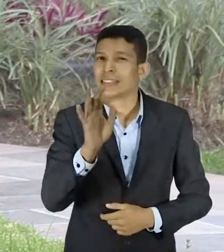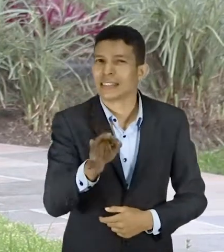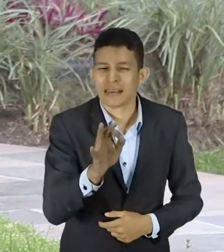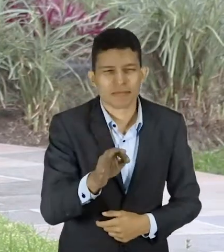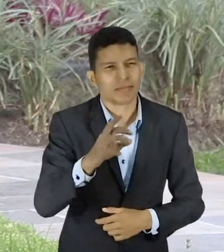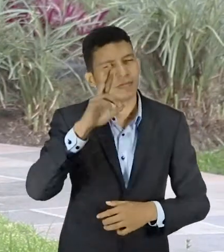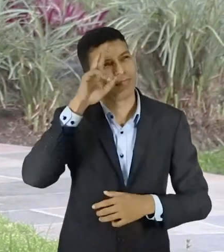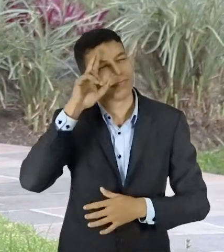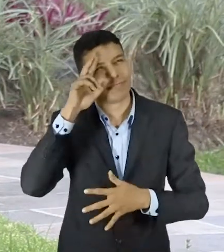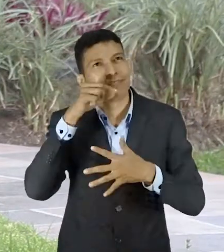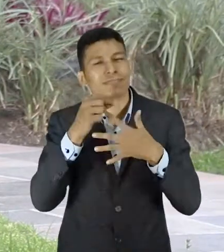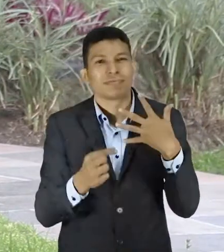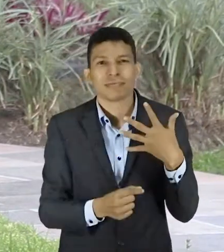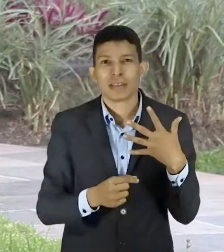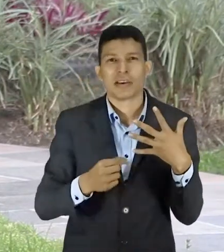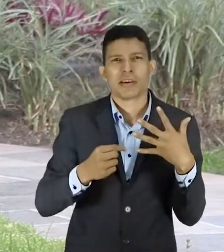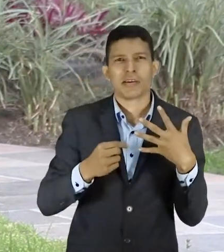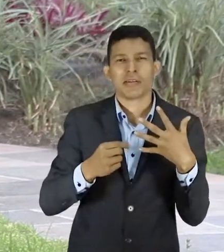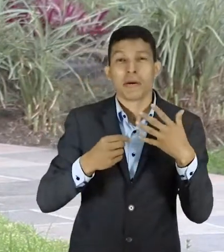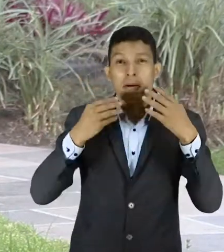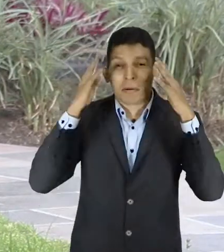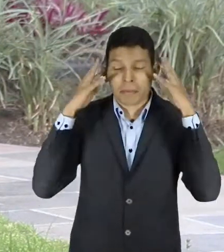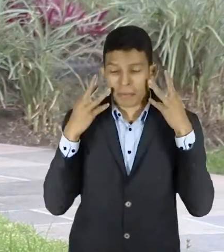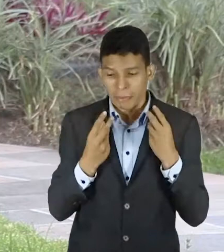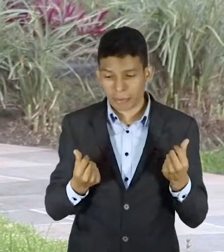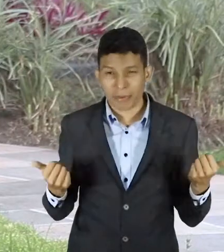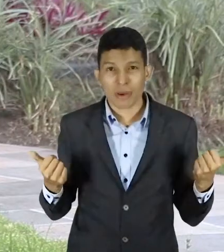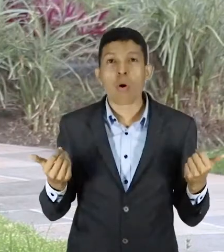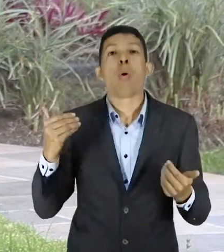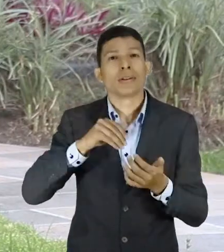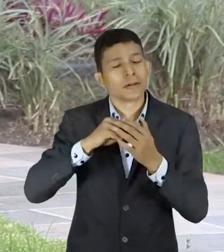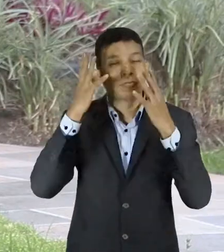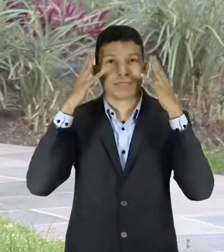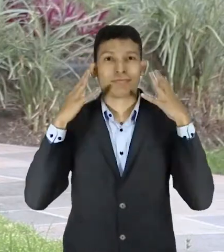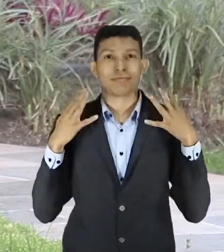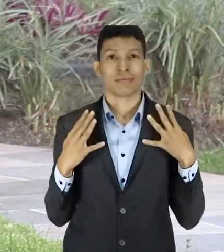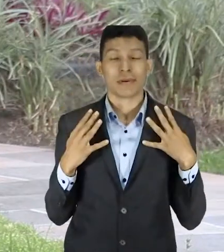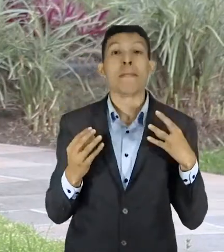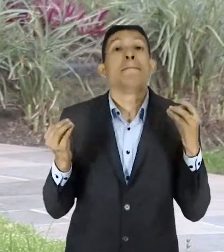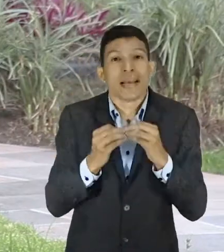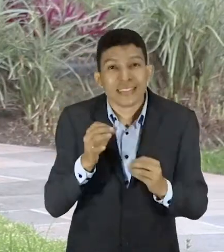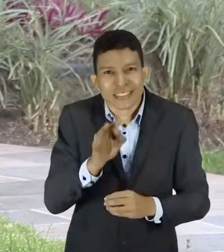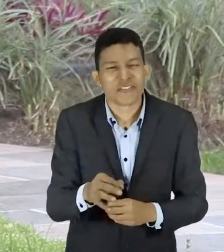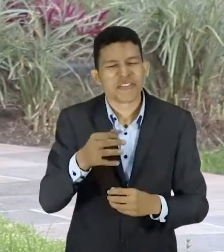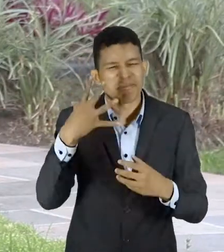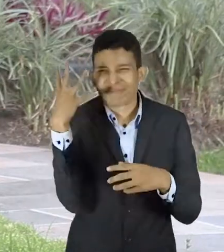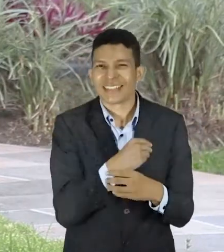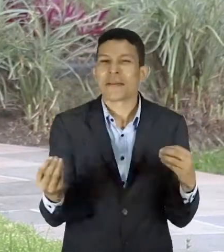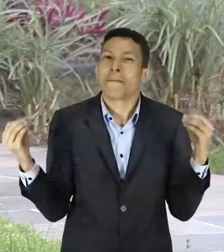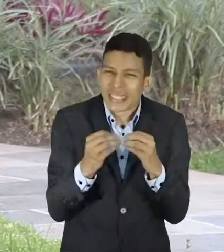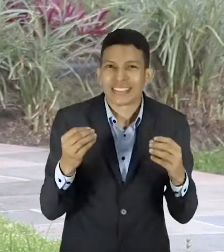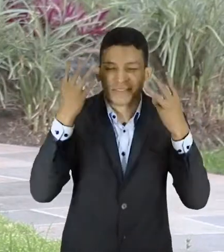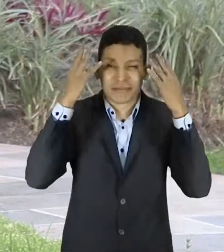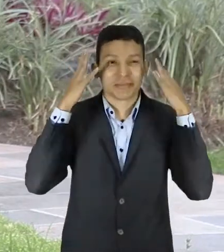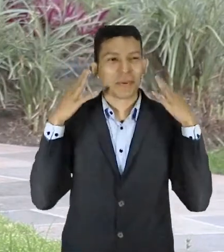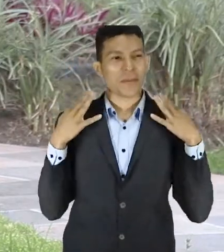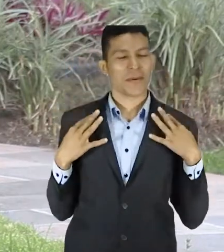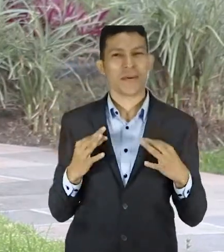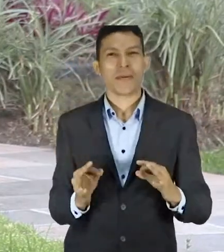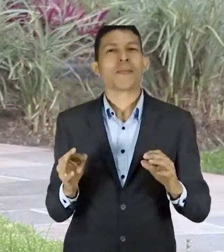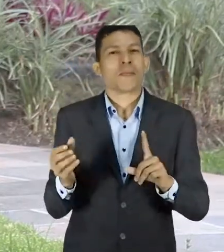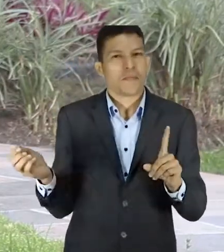Siempre hay una razón. El pelo vuelve a crecer. Es más, sale más bonito. El pelo